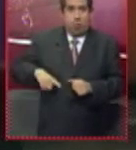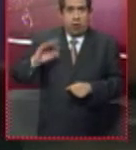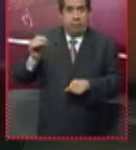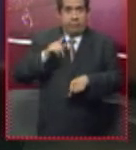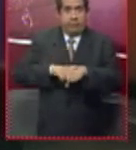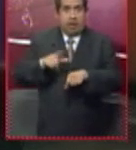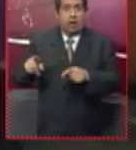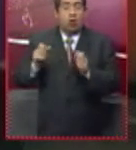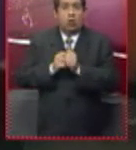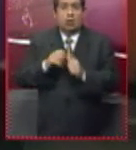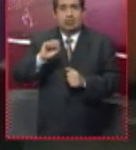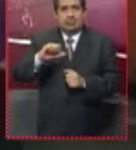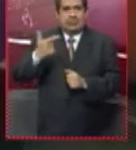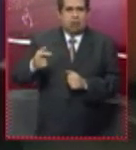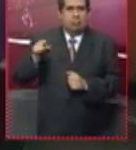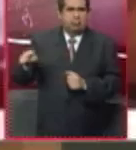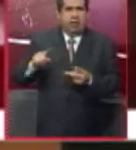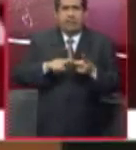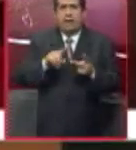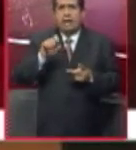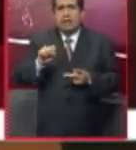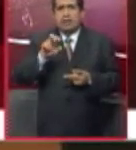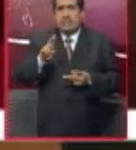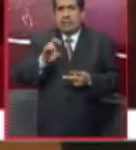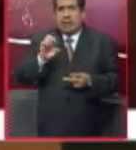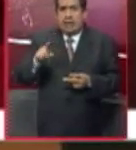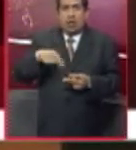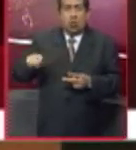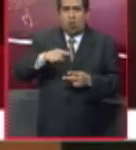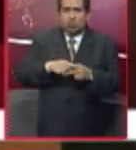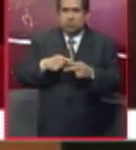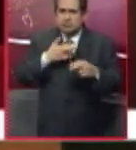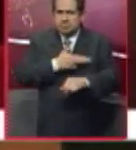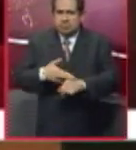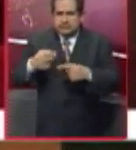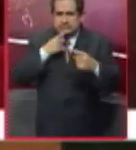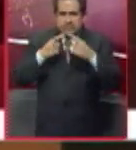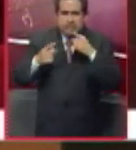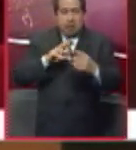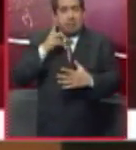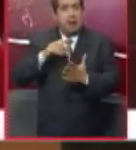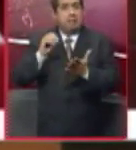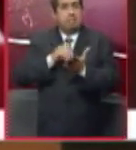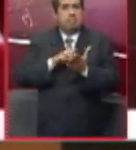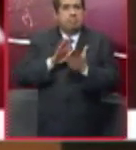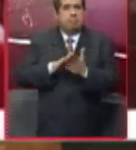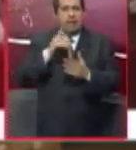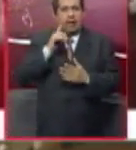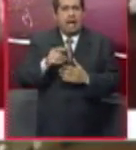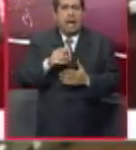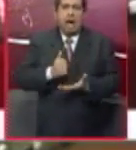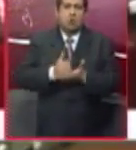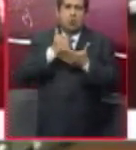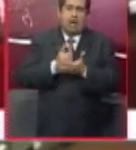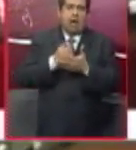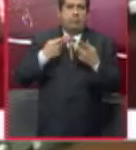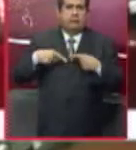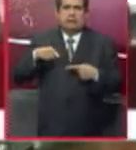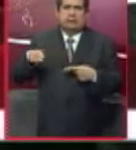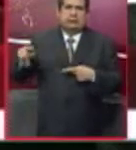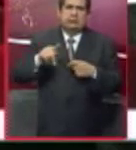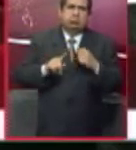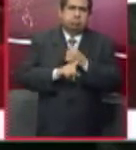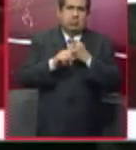de la Secretaría de Gobernación y la Secretaría de Relaciones Exteriores disponga medidas necesarias para que implemente mecanismos de asilo y refugio ante la